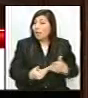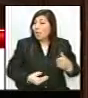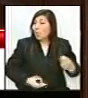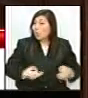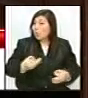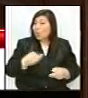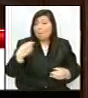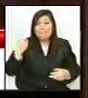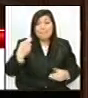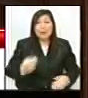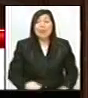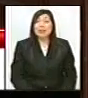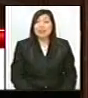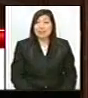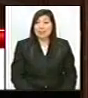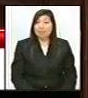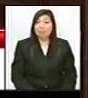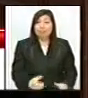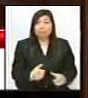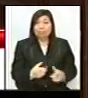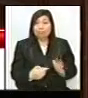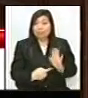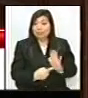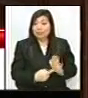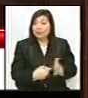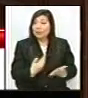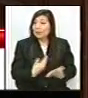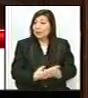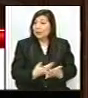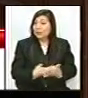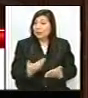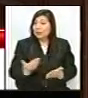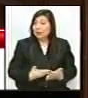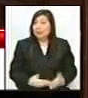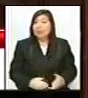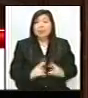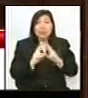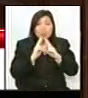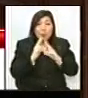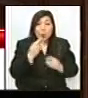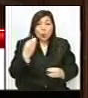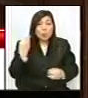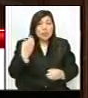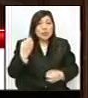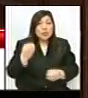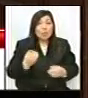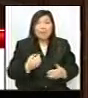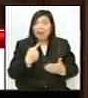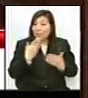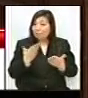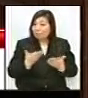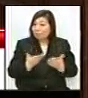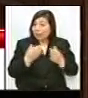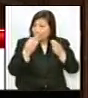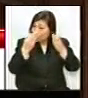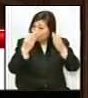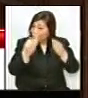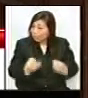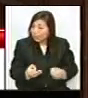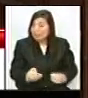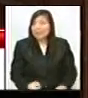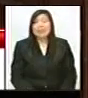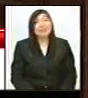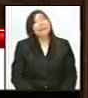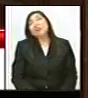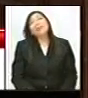político debe ser la sospecha reveladora, la probabilidad. Y el resultado del juicio político debe ser la certeza.